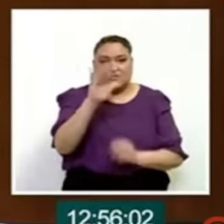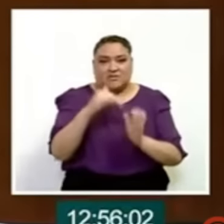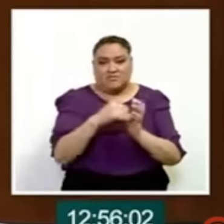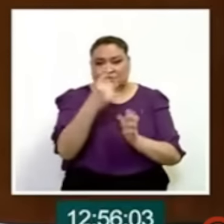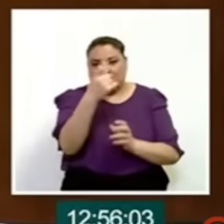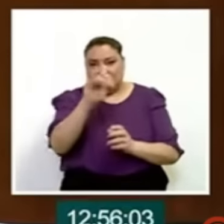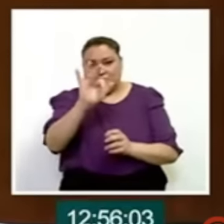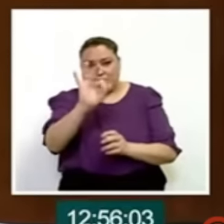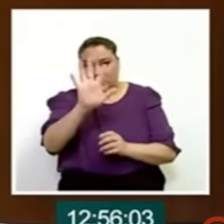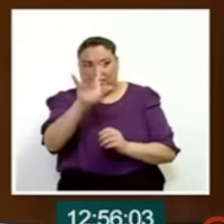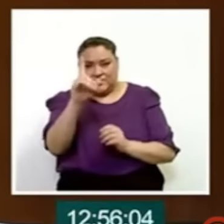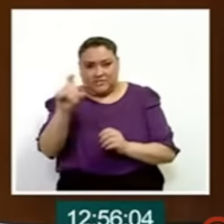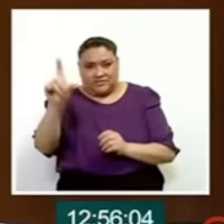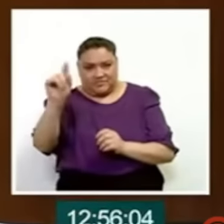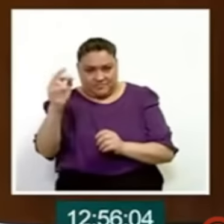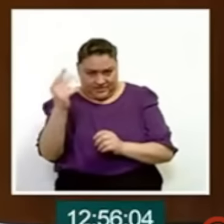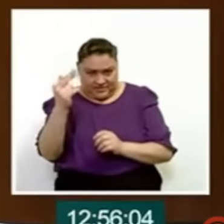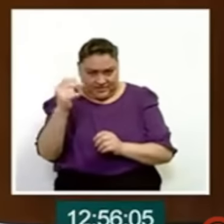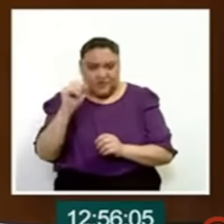artilugios, leguleyos, ¿no?